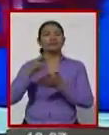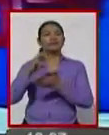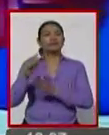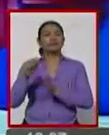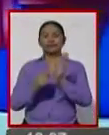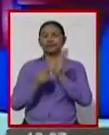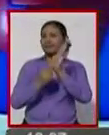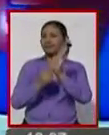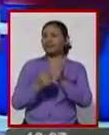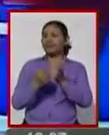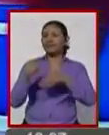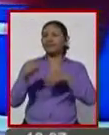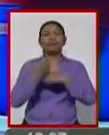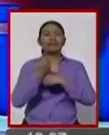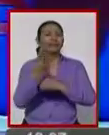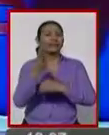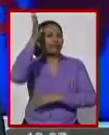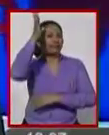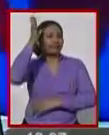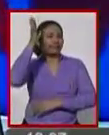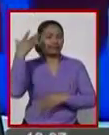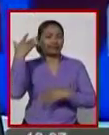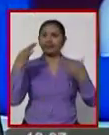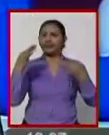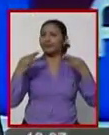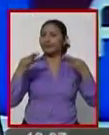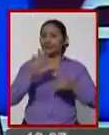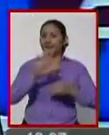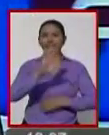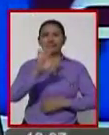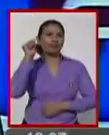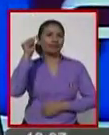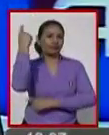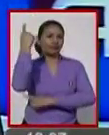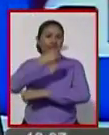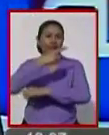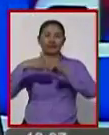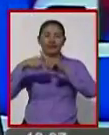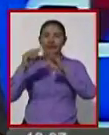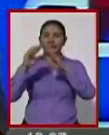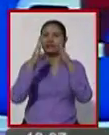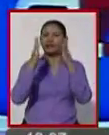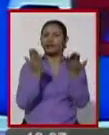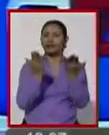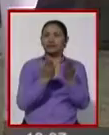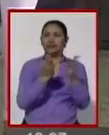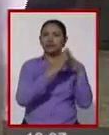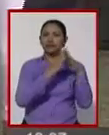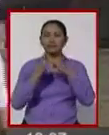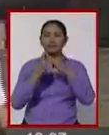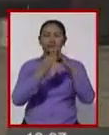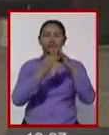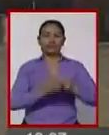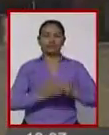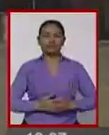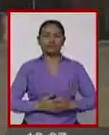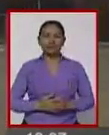mostrarle enseguida cómo algunos padres de familia ya festejaron su día en diferentes colegios de la ciudad.